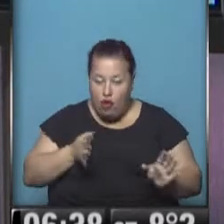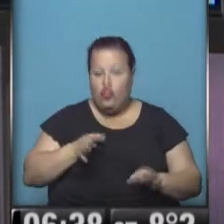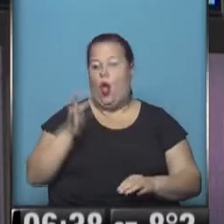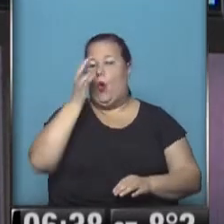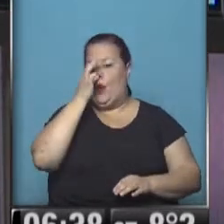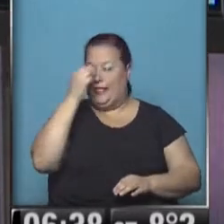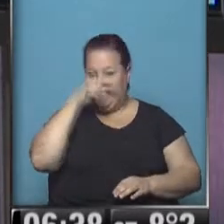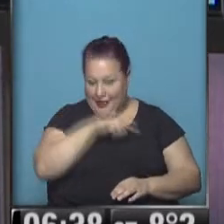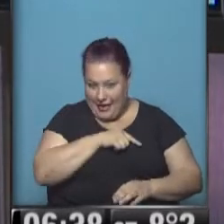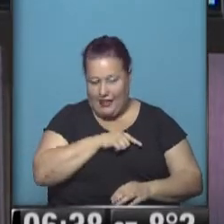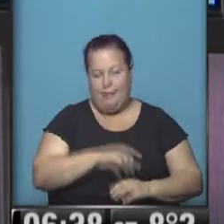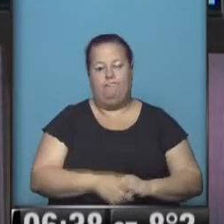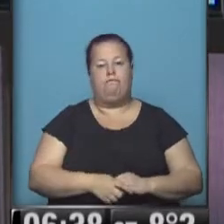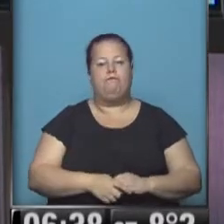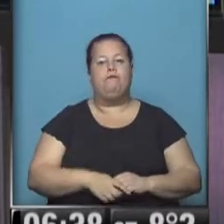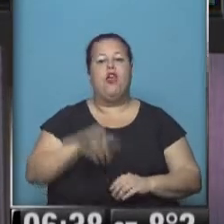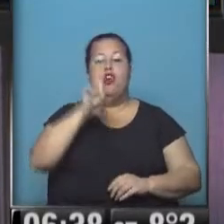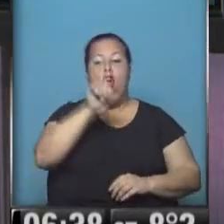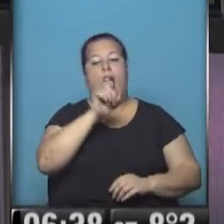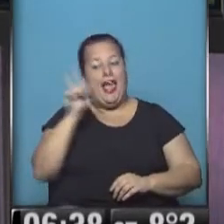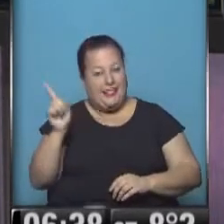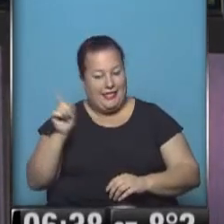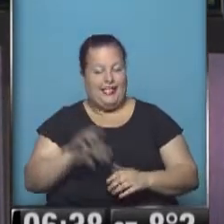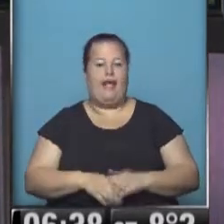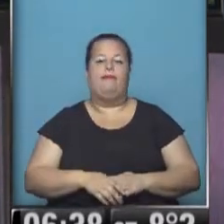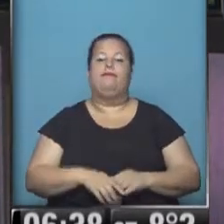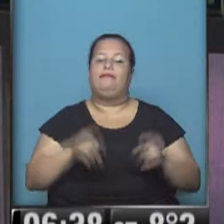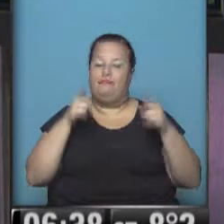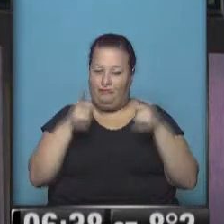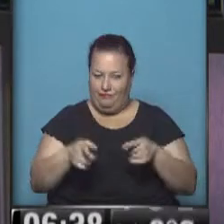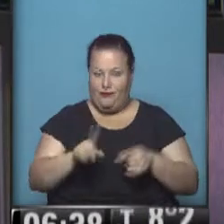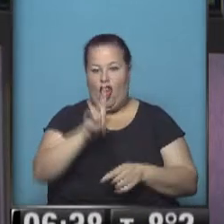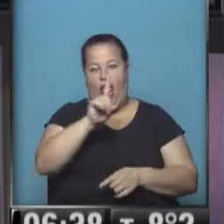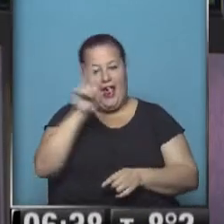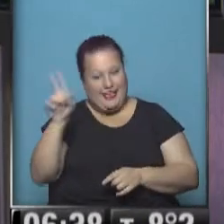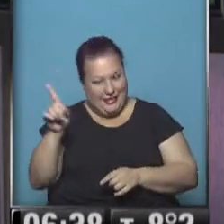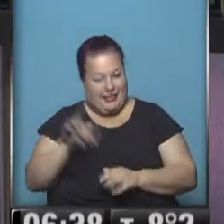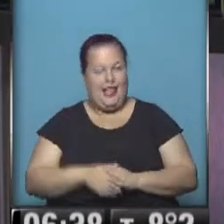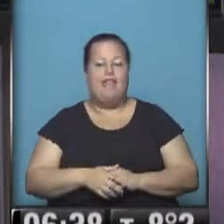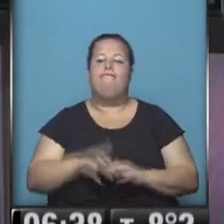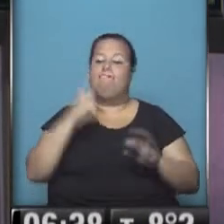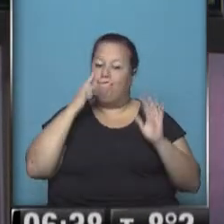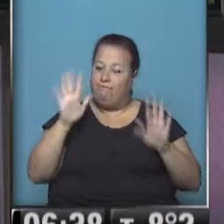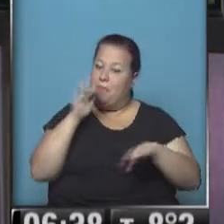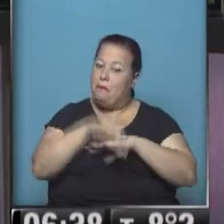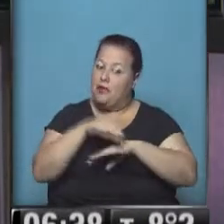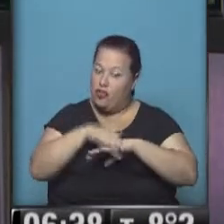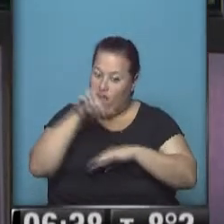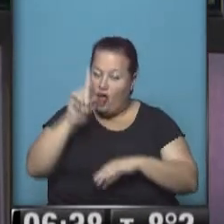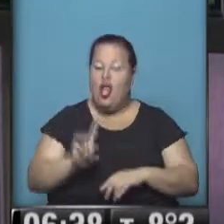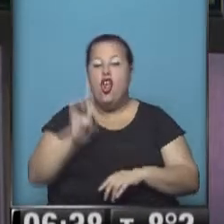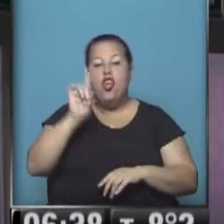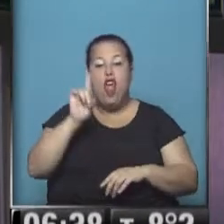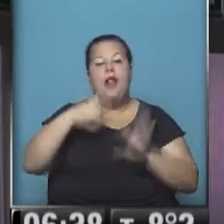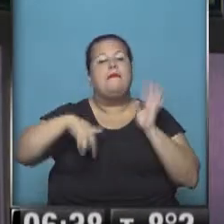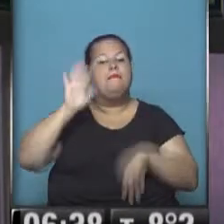27 para hoy no esté aquí sigan no estén atentos misioneros que en el norte